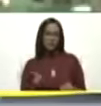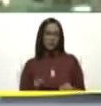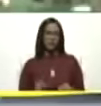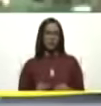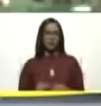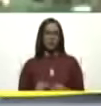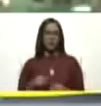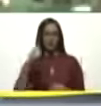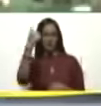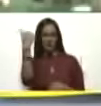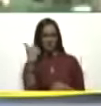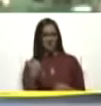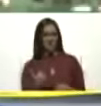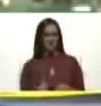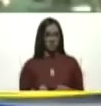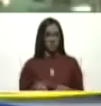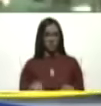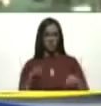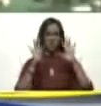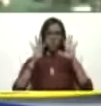los nueve patarucos,